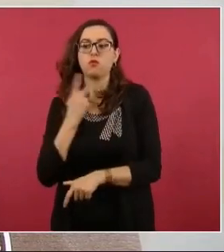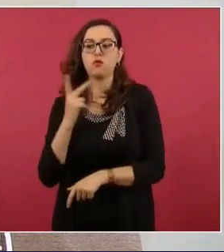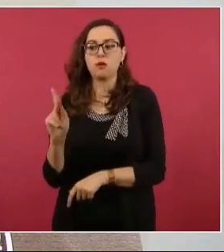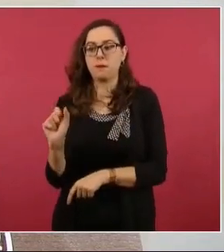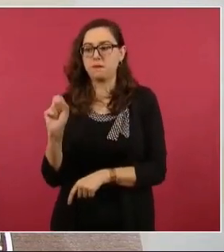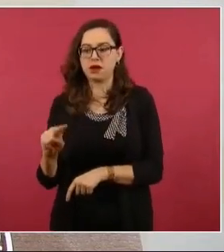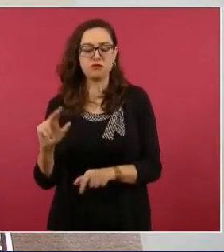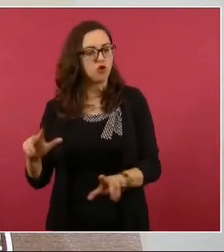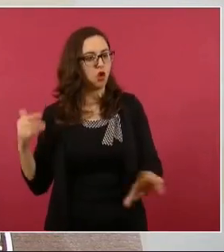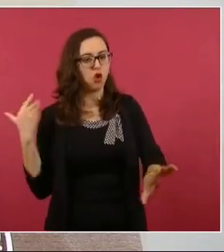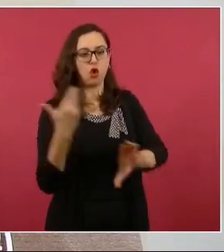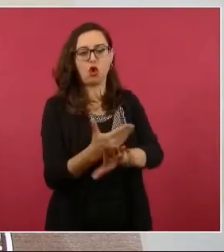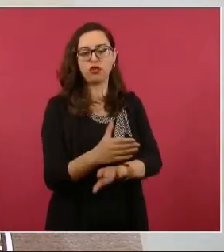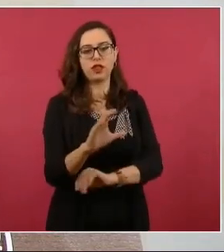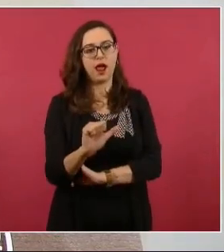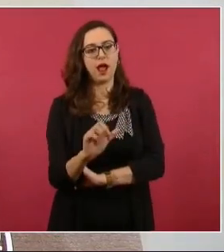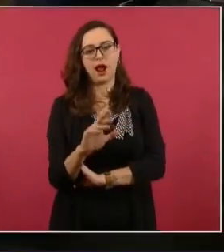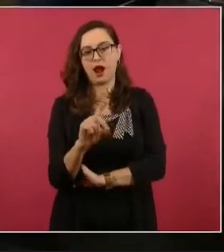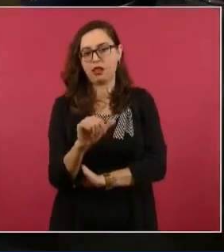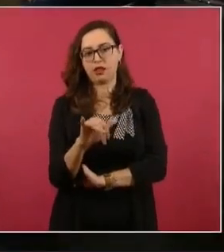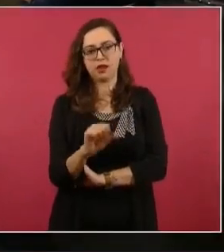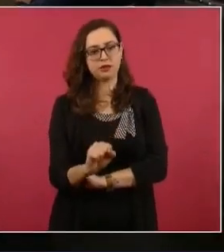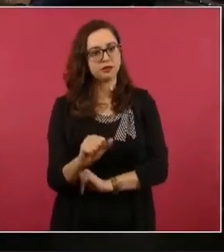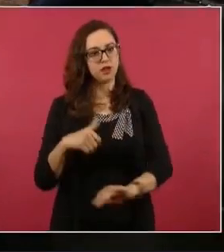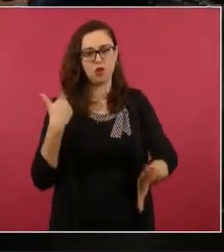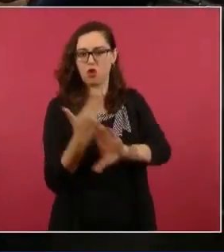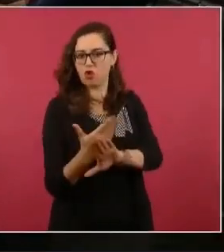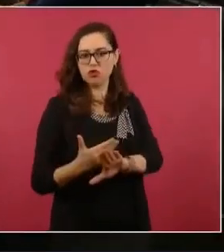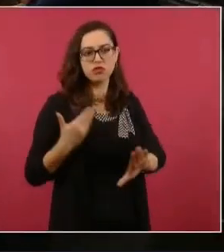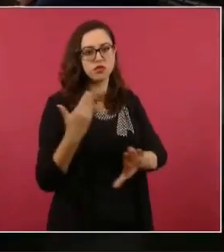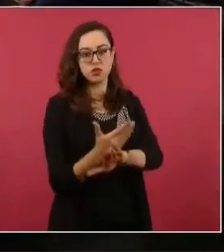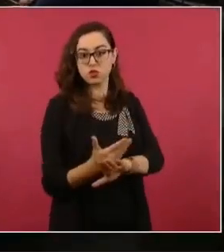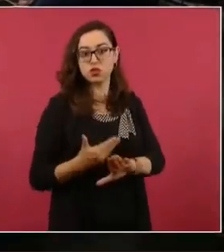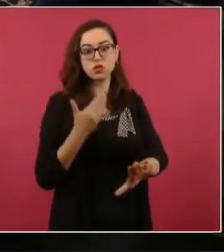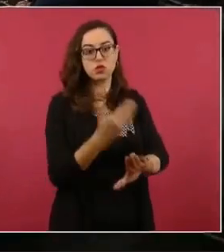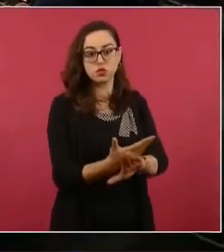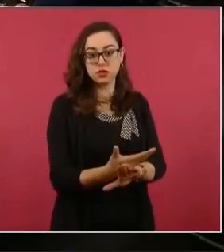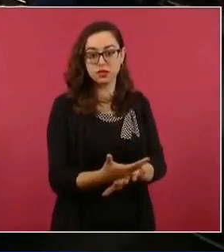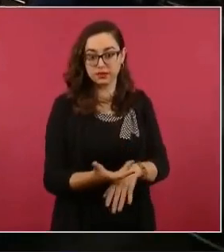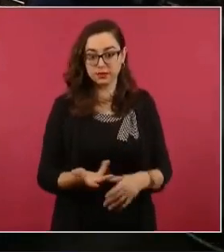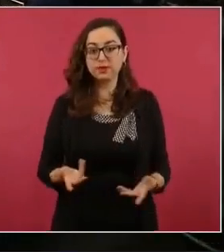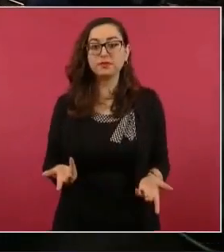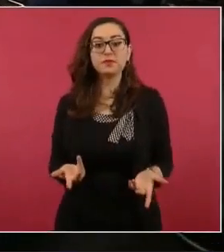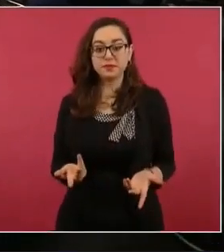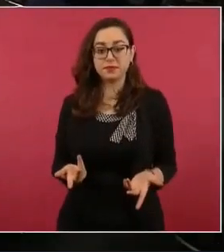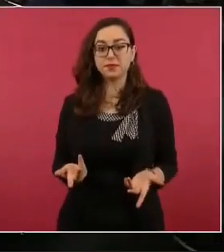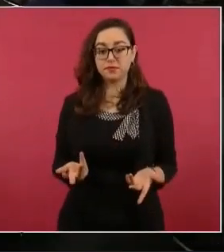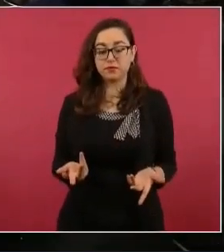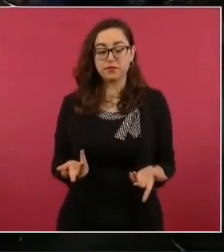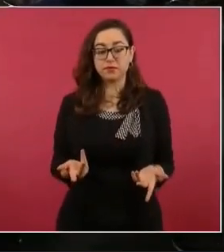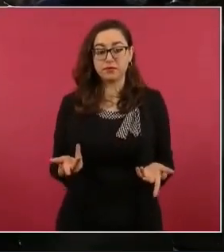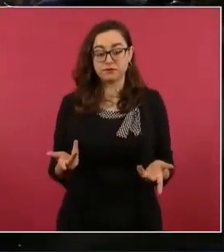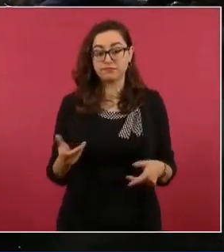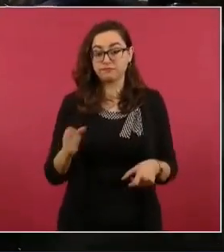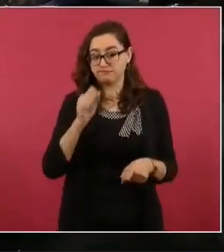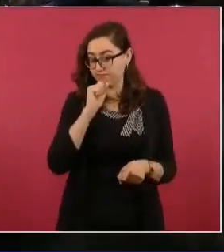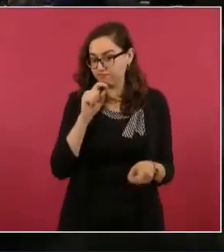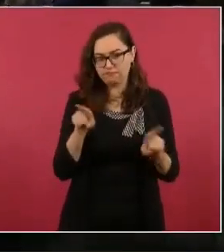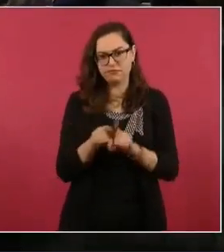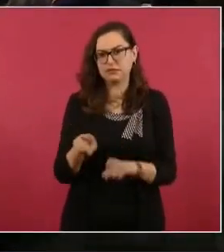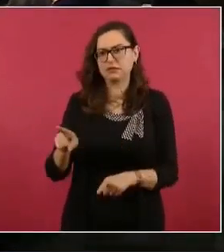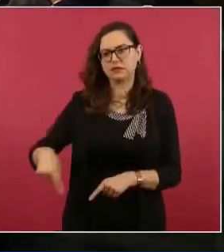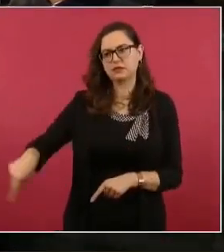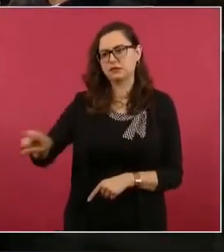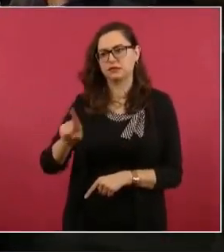nacionalista del general Cárdenas. Pero también surgieron porque estaban en contra y siguen